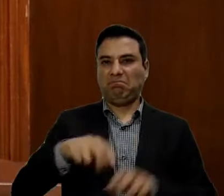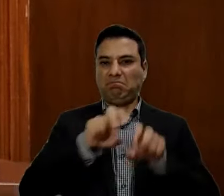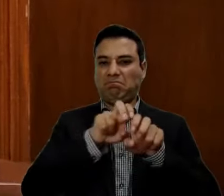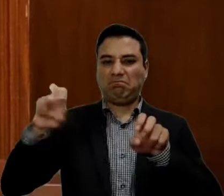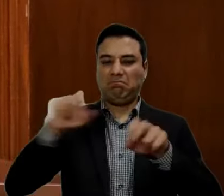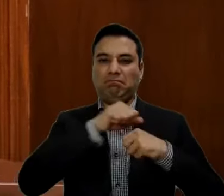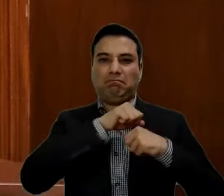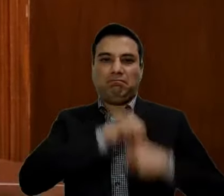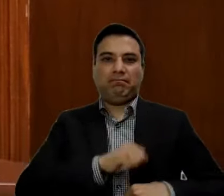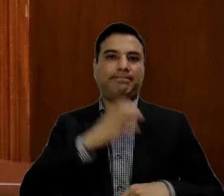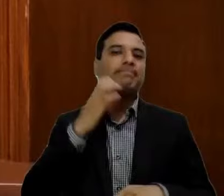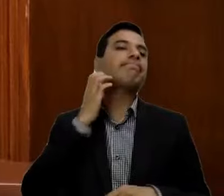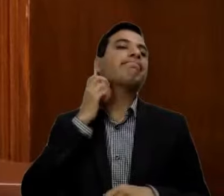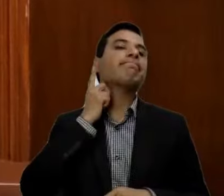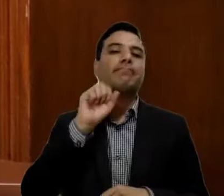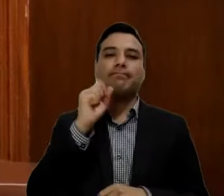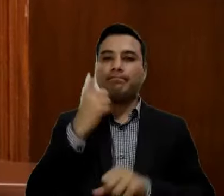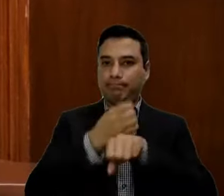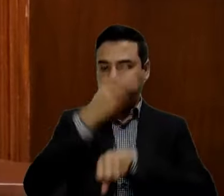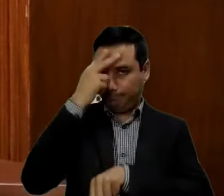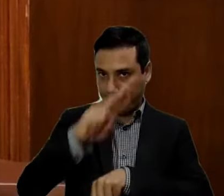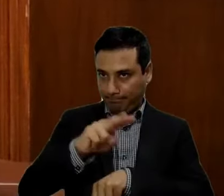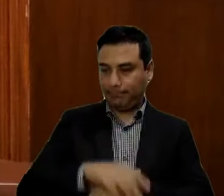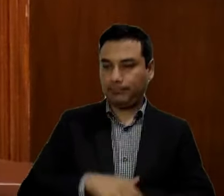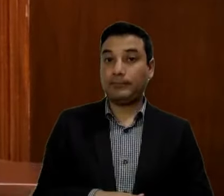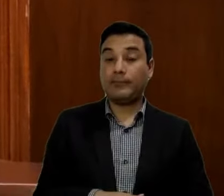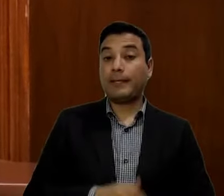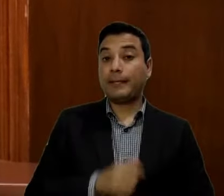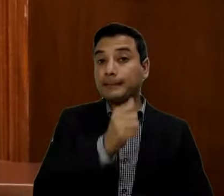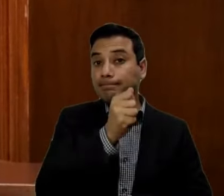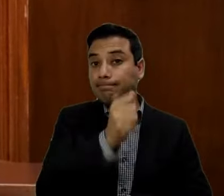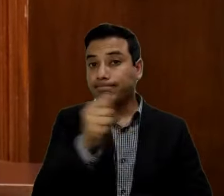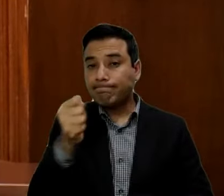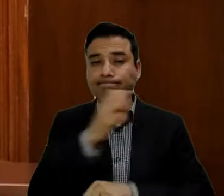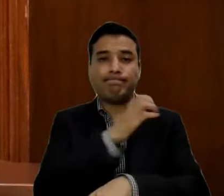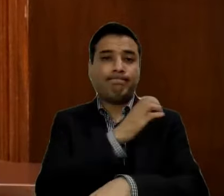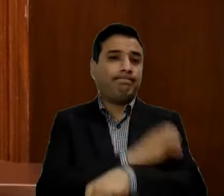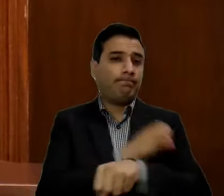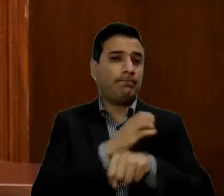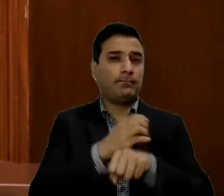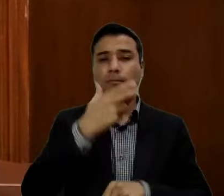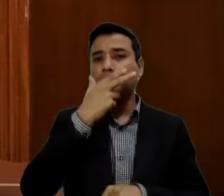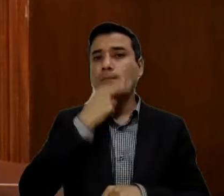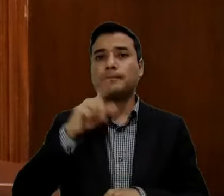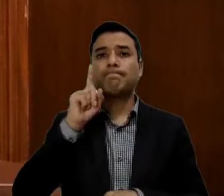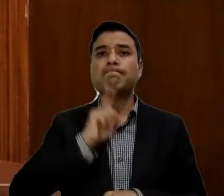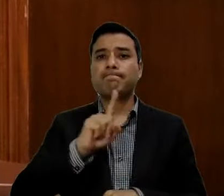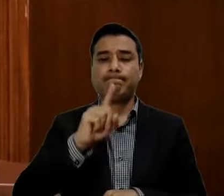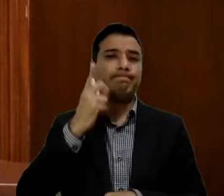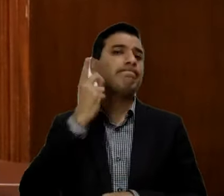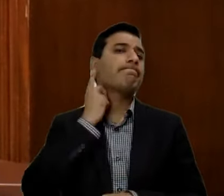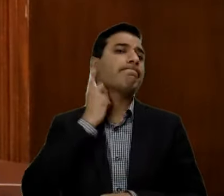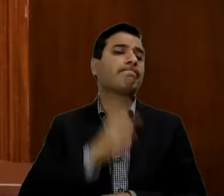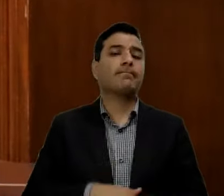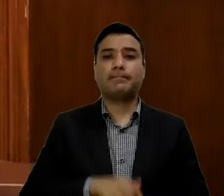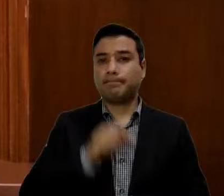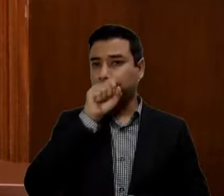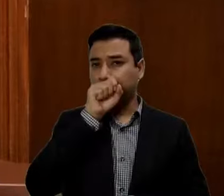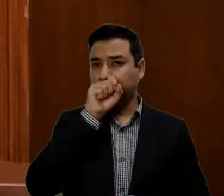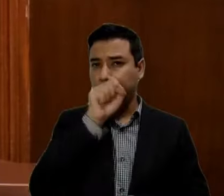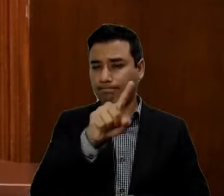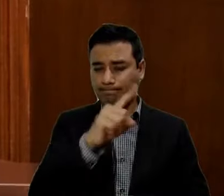del Estado de México. Saludo con gusto a mis compañeras y compañeros legisladores, asimismo con